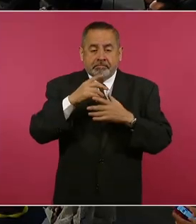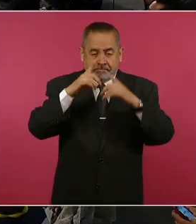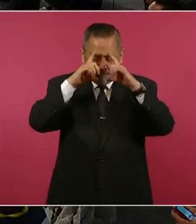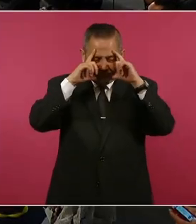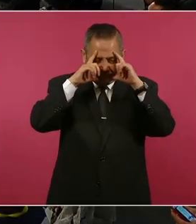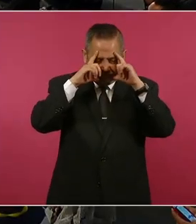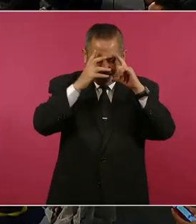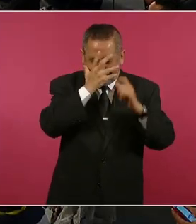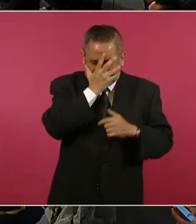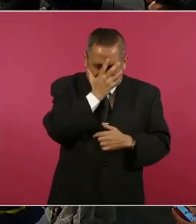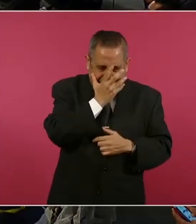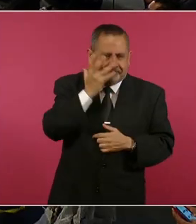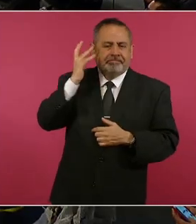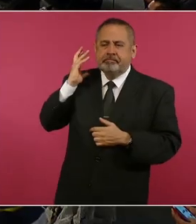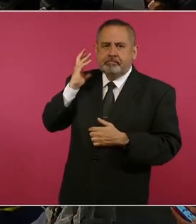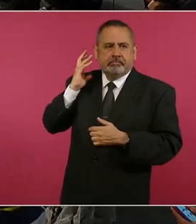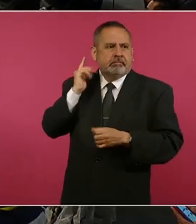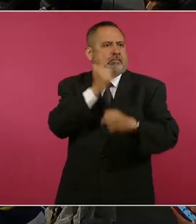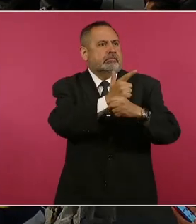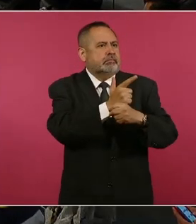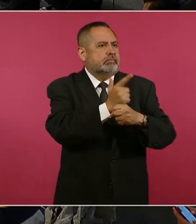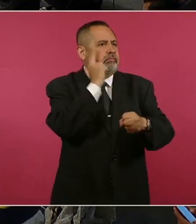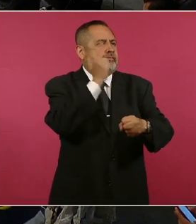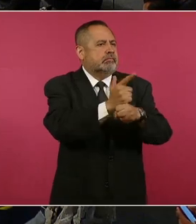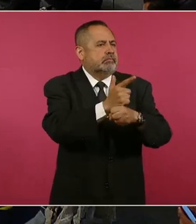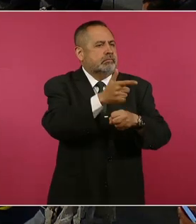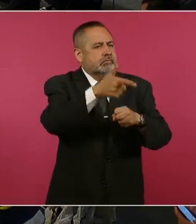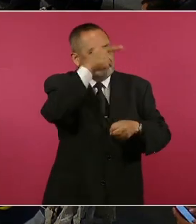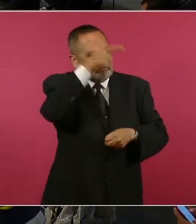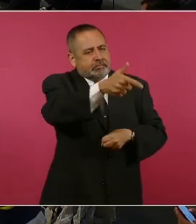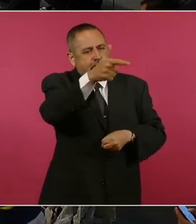sus rostros al descubierto como son.